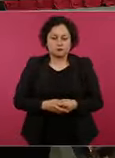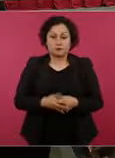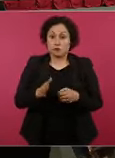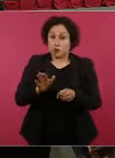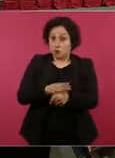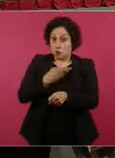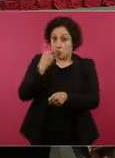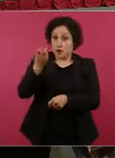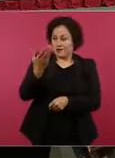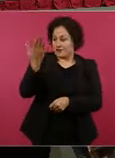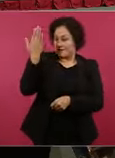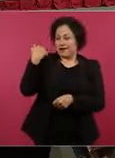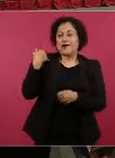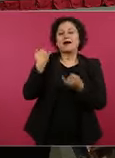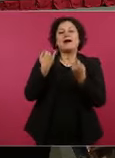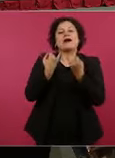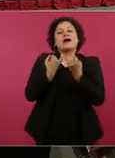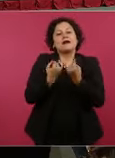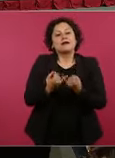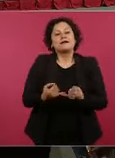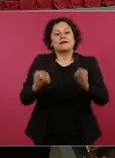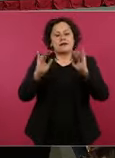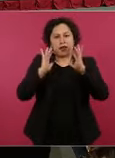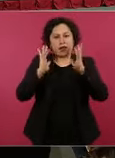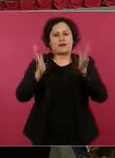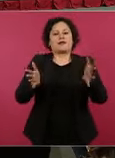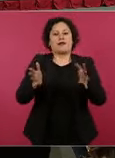Cancún a Playa